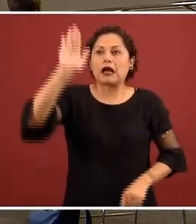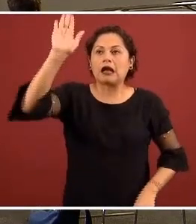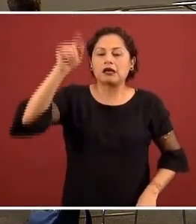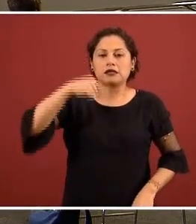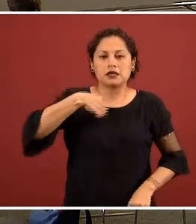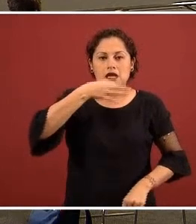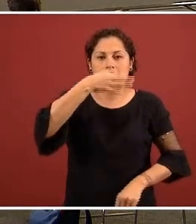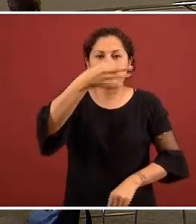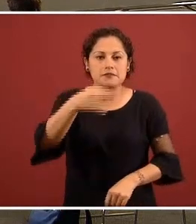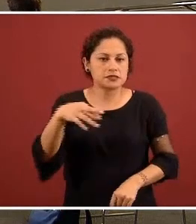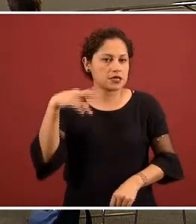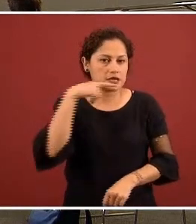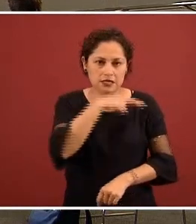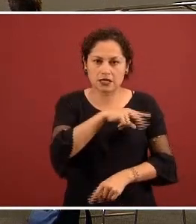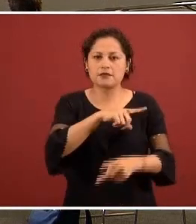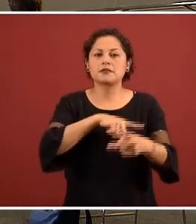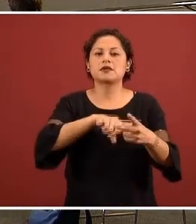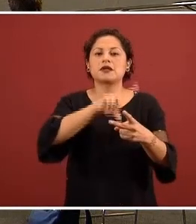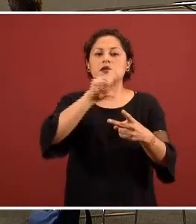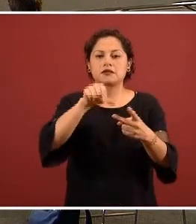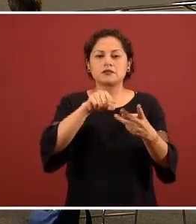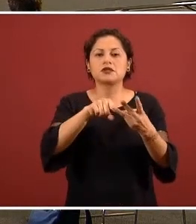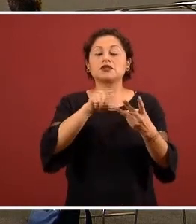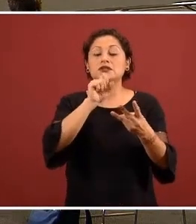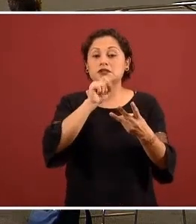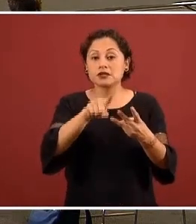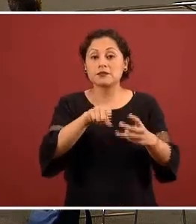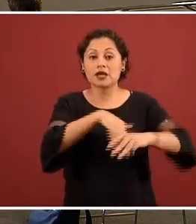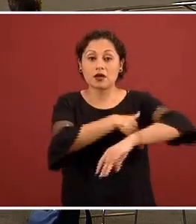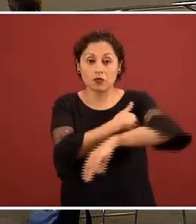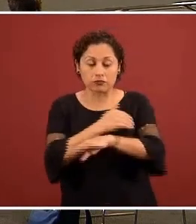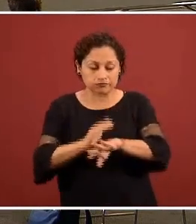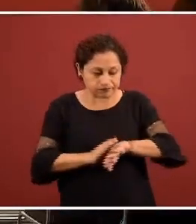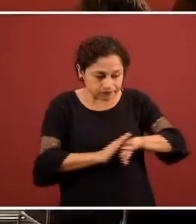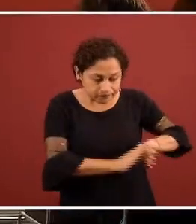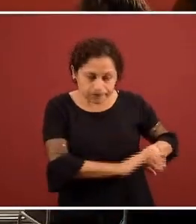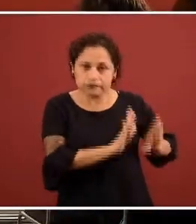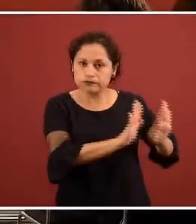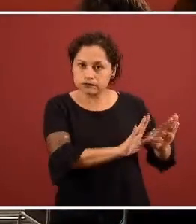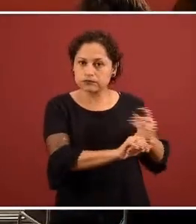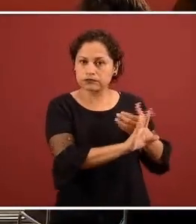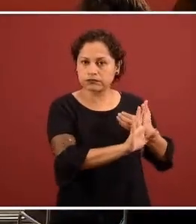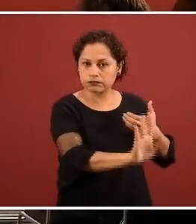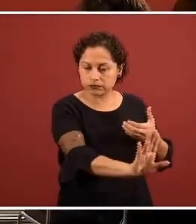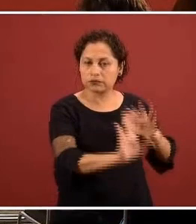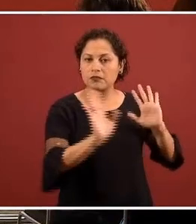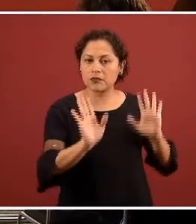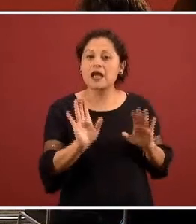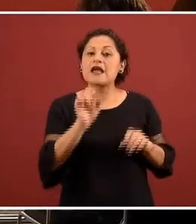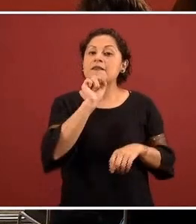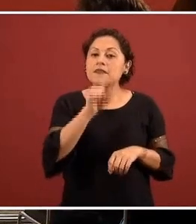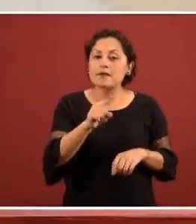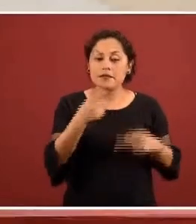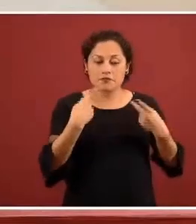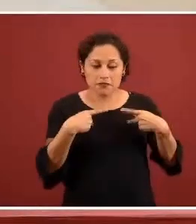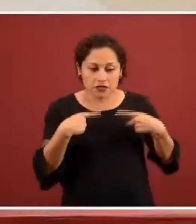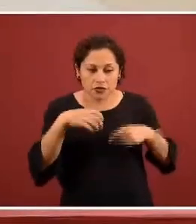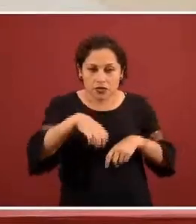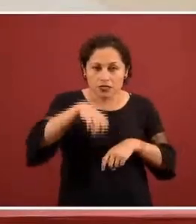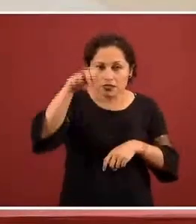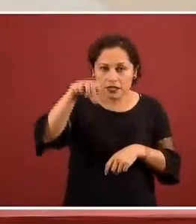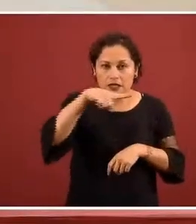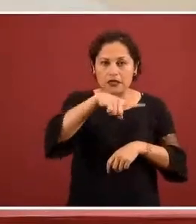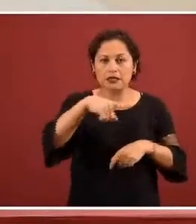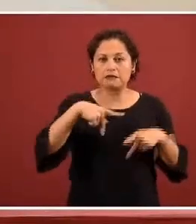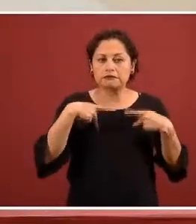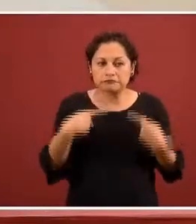resguardo apropiado, desde luego cuando existen poblaciones que por razones de su edad tienen una mayor